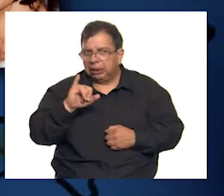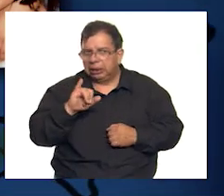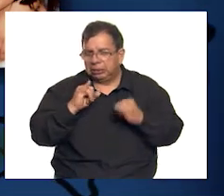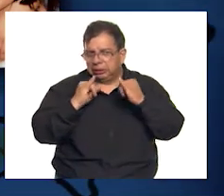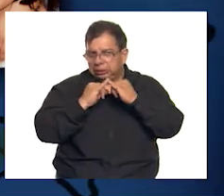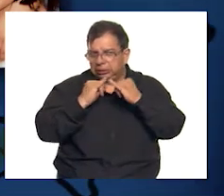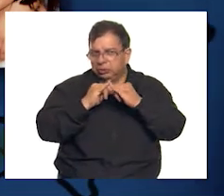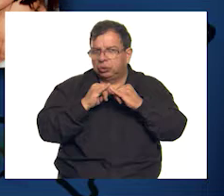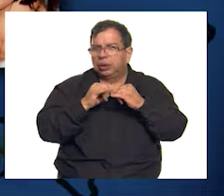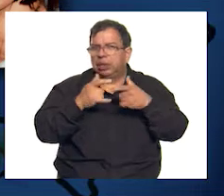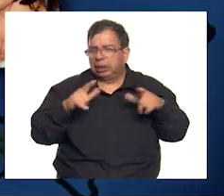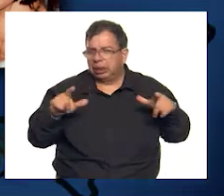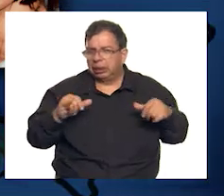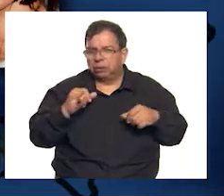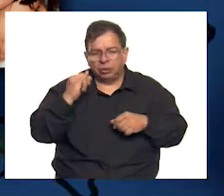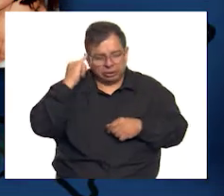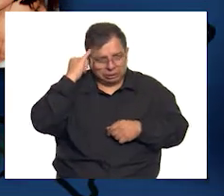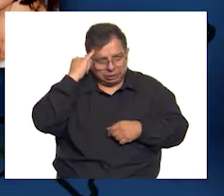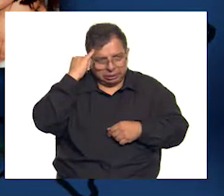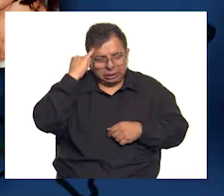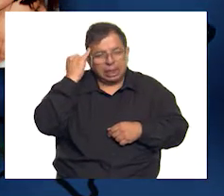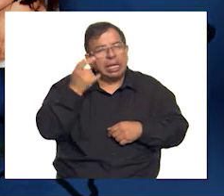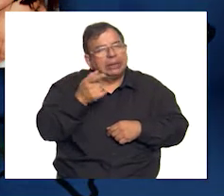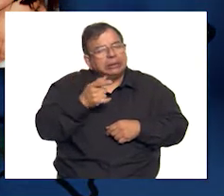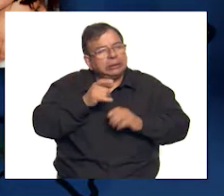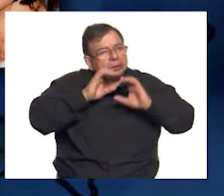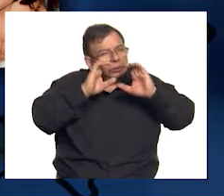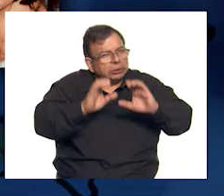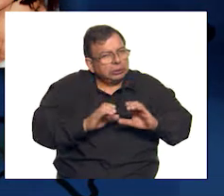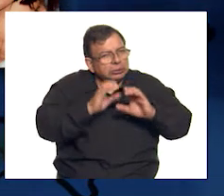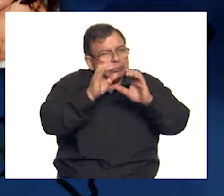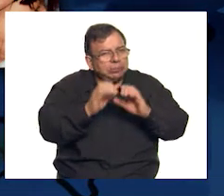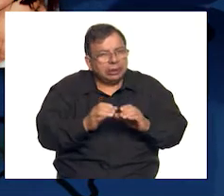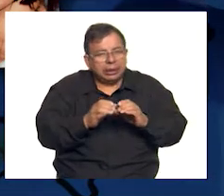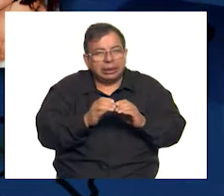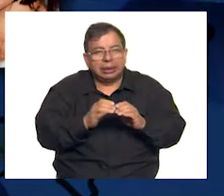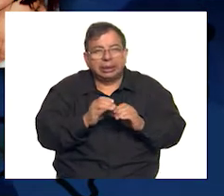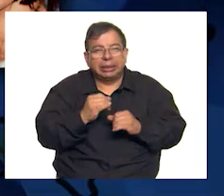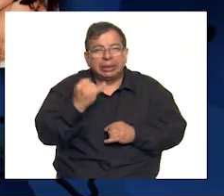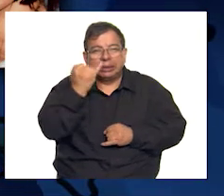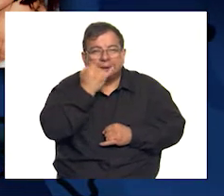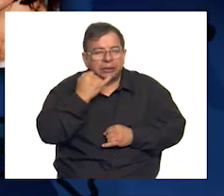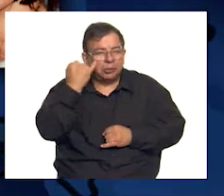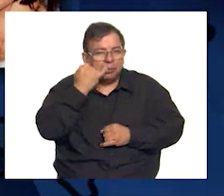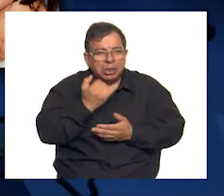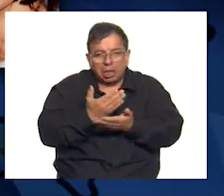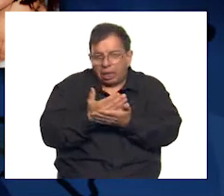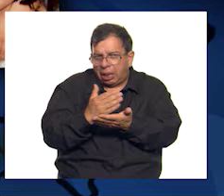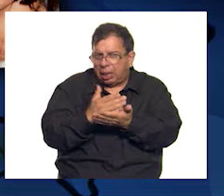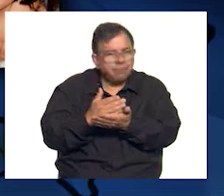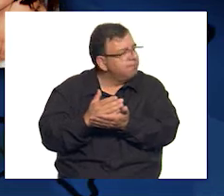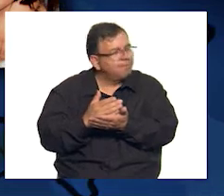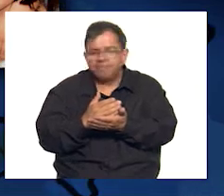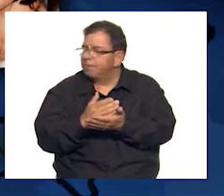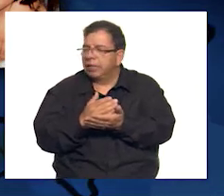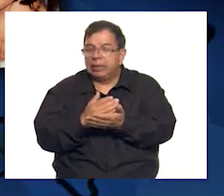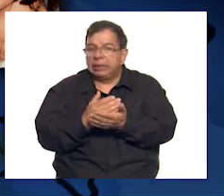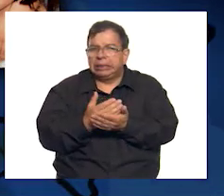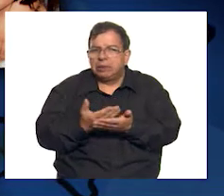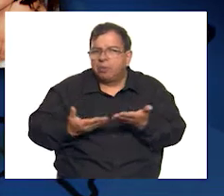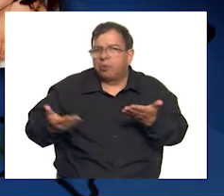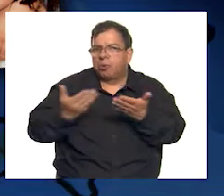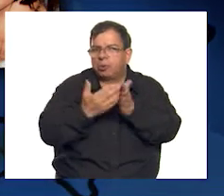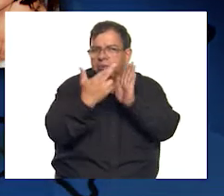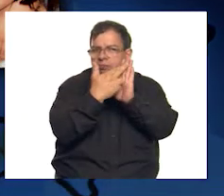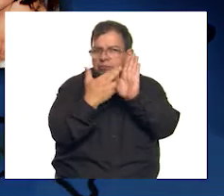obligación y el compromiso de trabajar para disminuir el desplazamiento de las lenguas indígenas nacionales y de proponer políticas públicas que